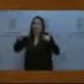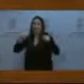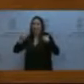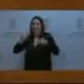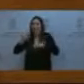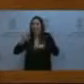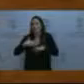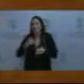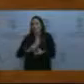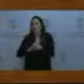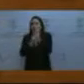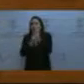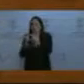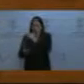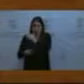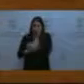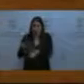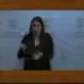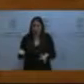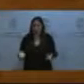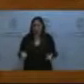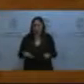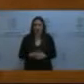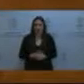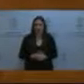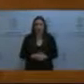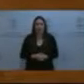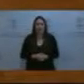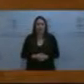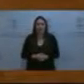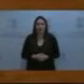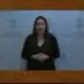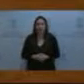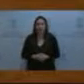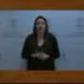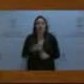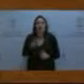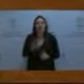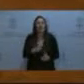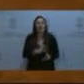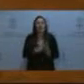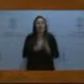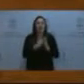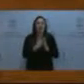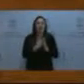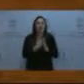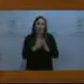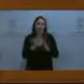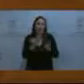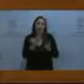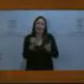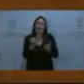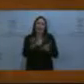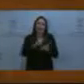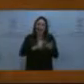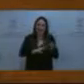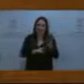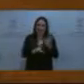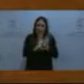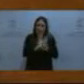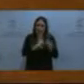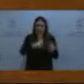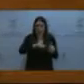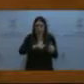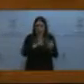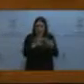esa modificación. Por lo tanto, bueno, y también le pediría que, por tanto, leyesen la legislación española, como está